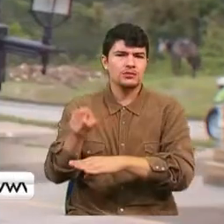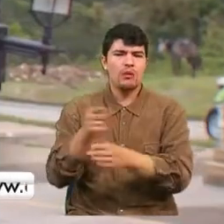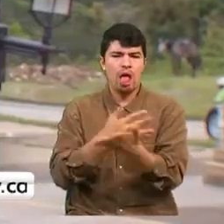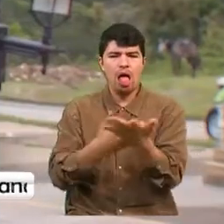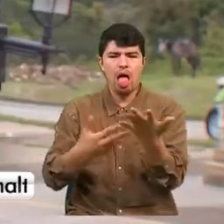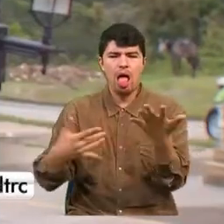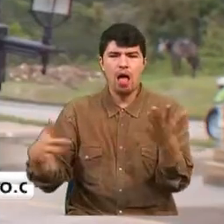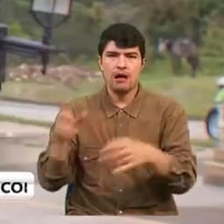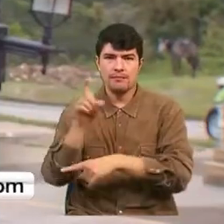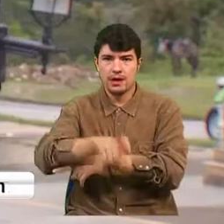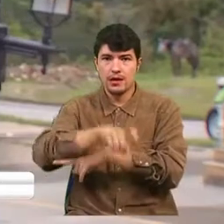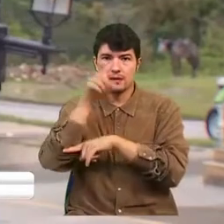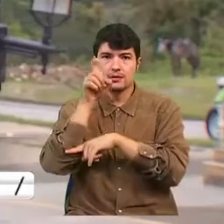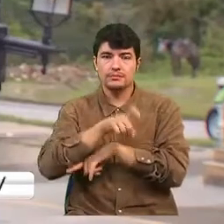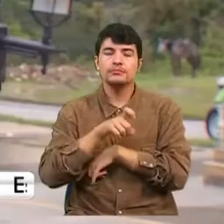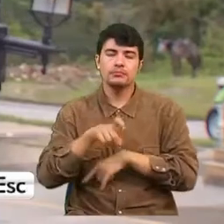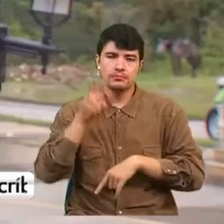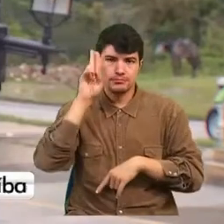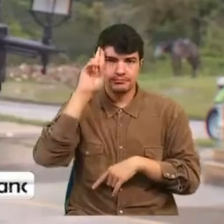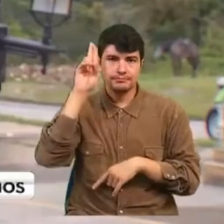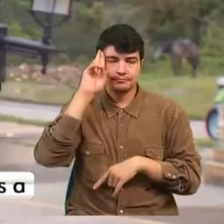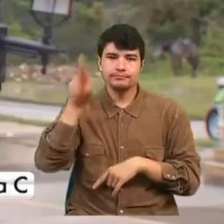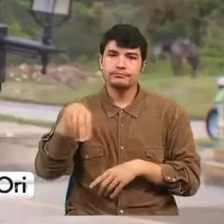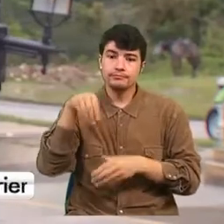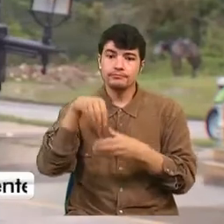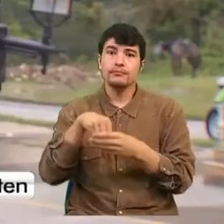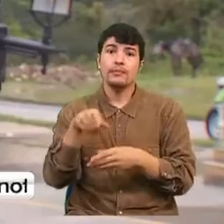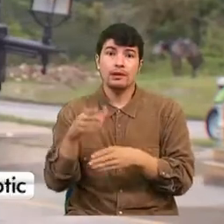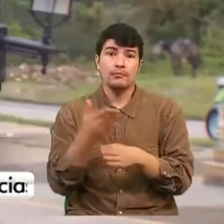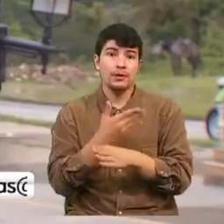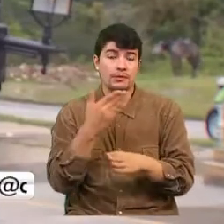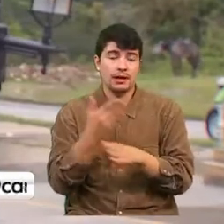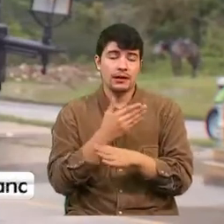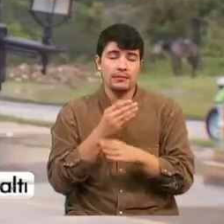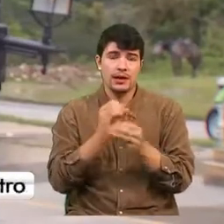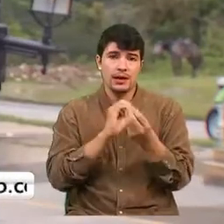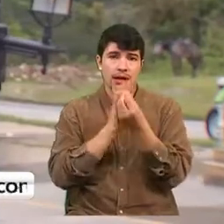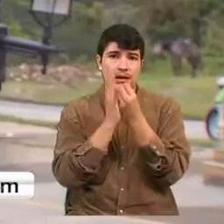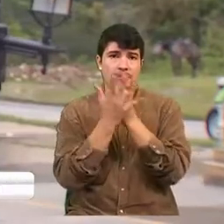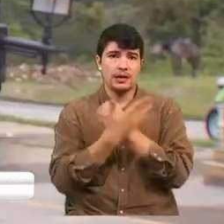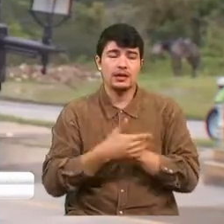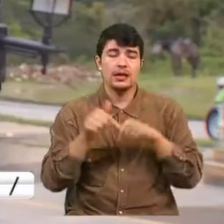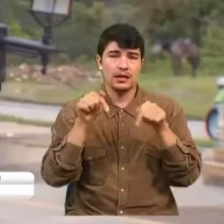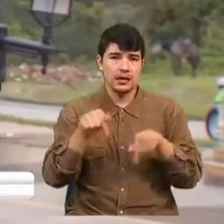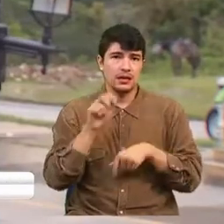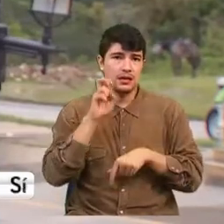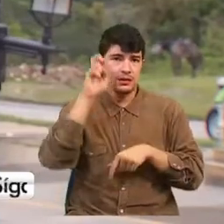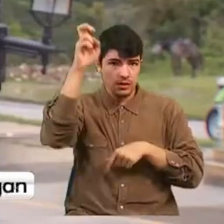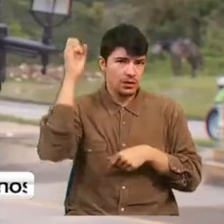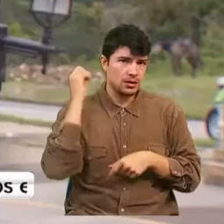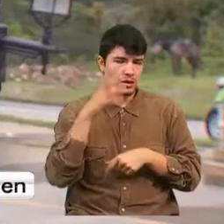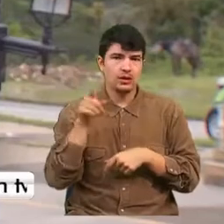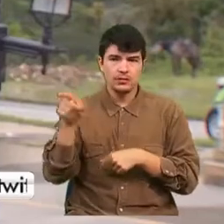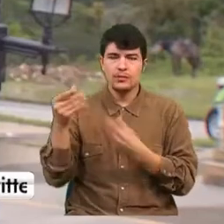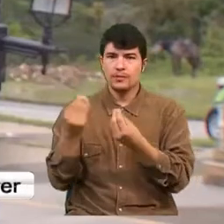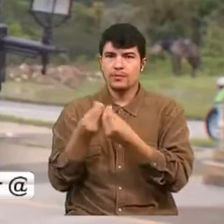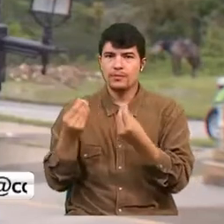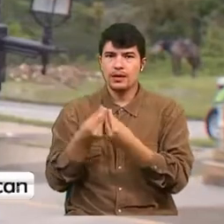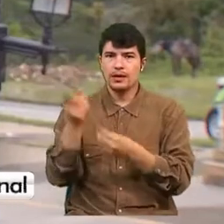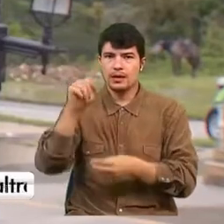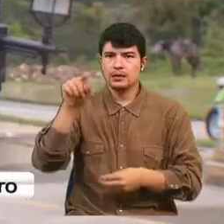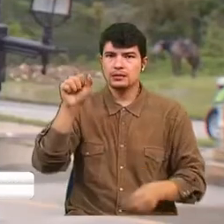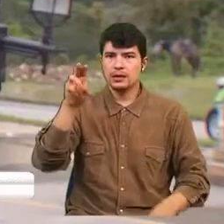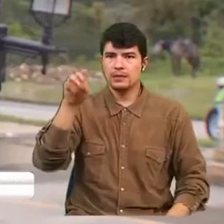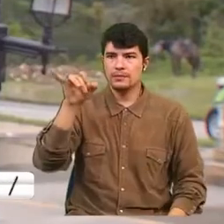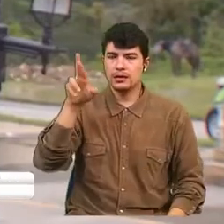esto hace parte de un problema ambiental grandísimo para Norte de Santander. Pues nuestro periodista Samir Castillo está